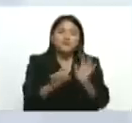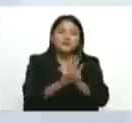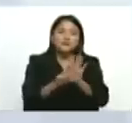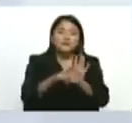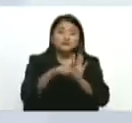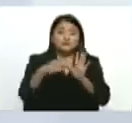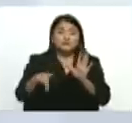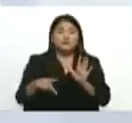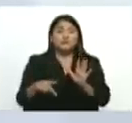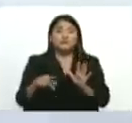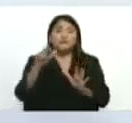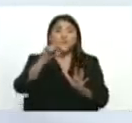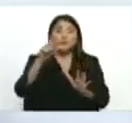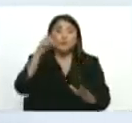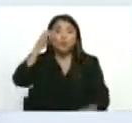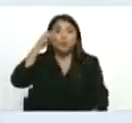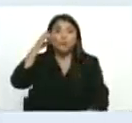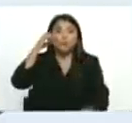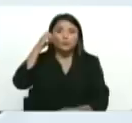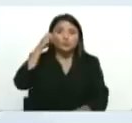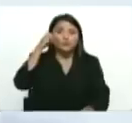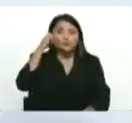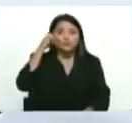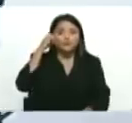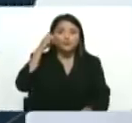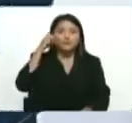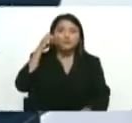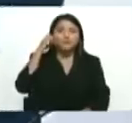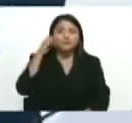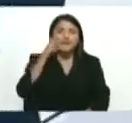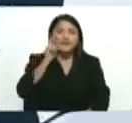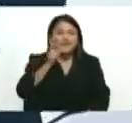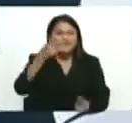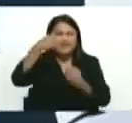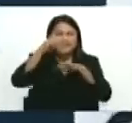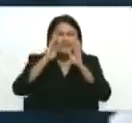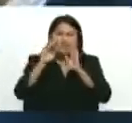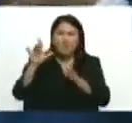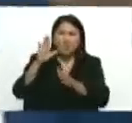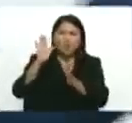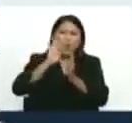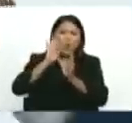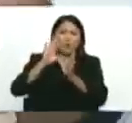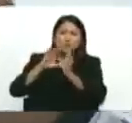derechos de las europeas y los europeos. Ocúpense de esto, de su propia corrupción.